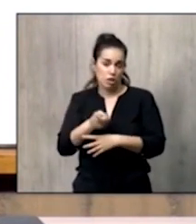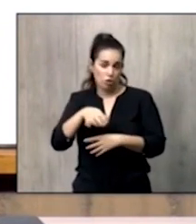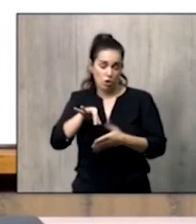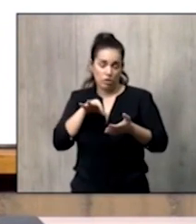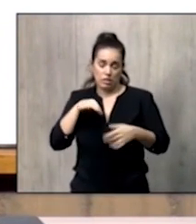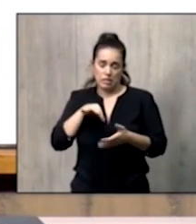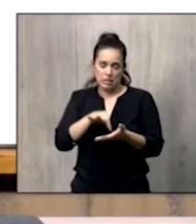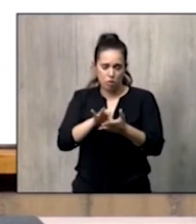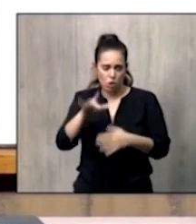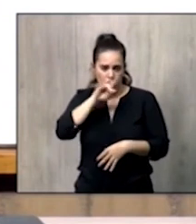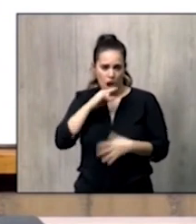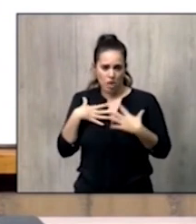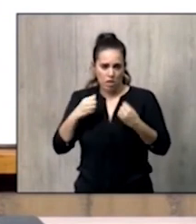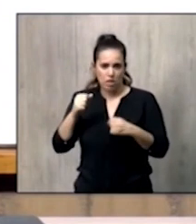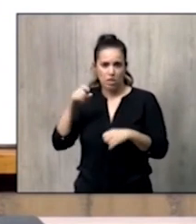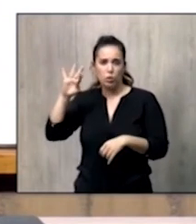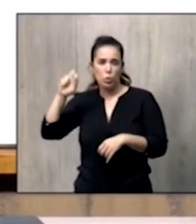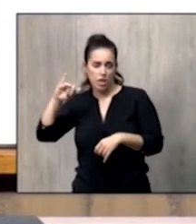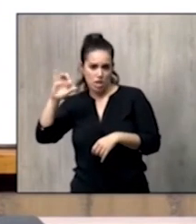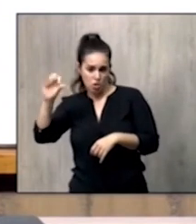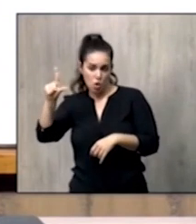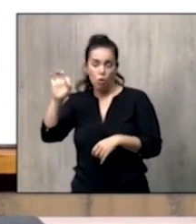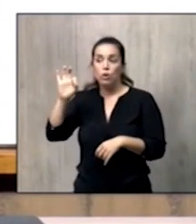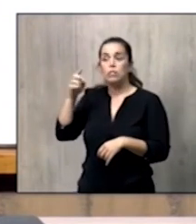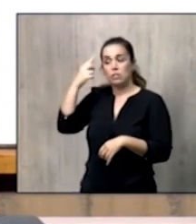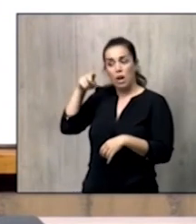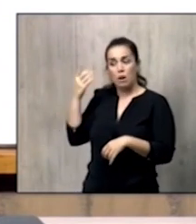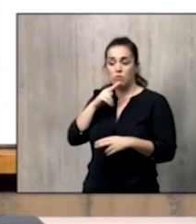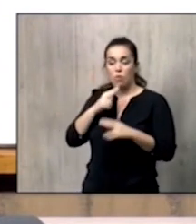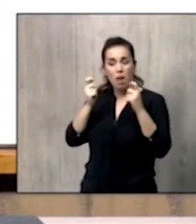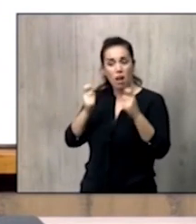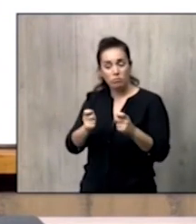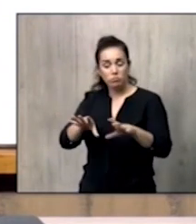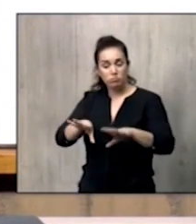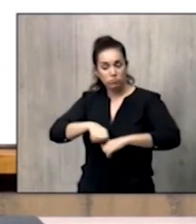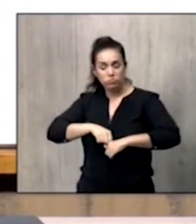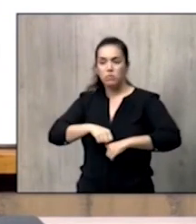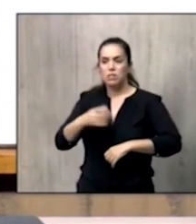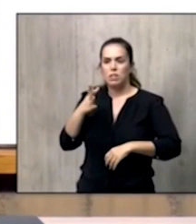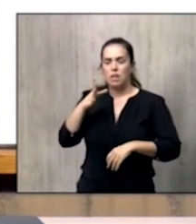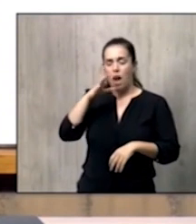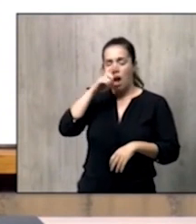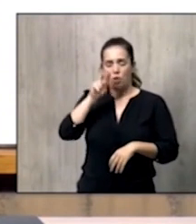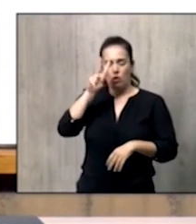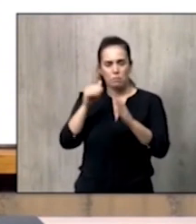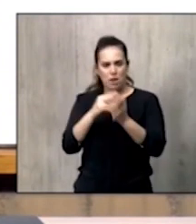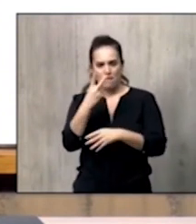Domínguez Trujillo. Como saben, fue nombrado a mediados del año